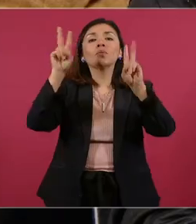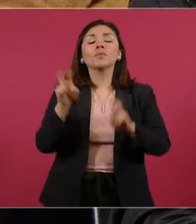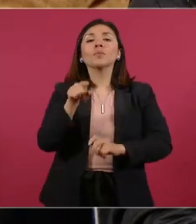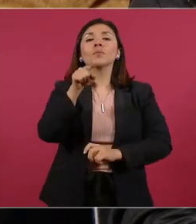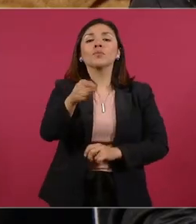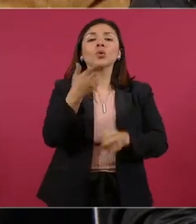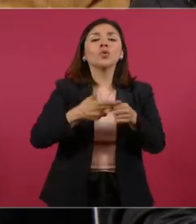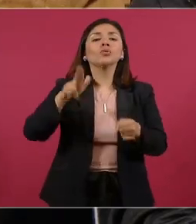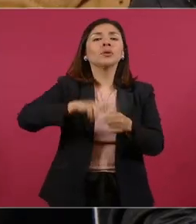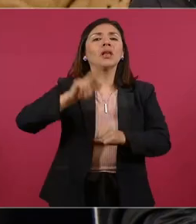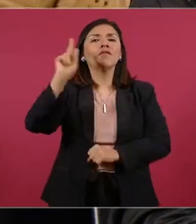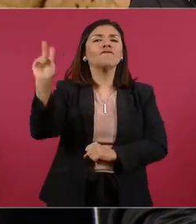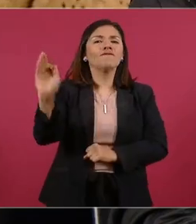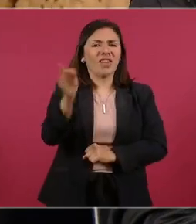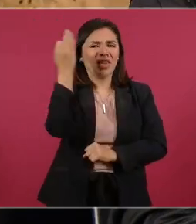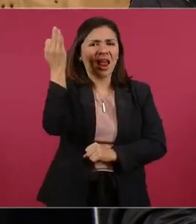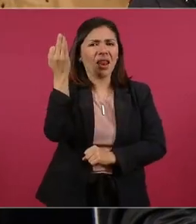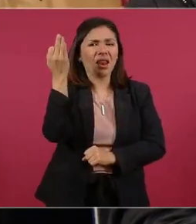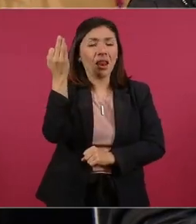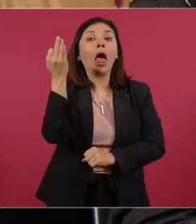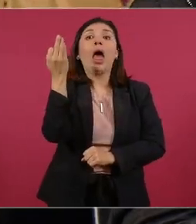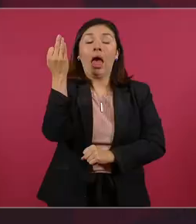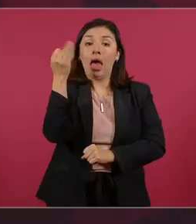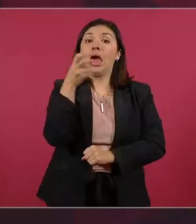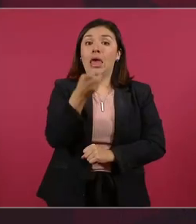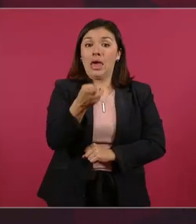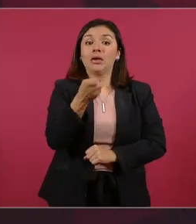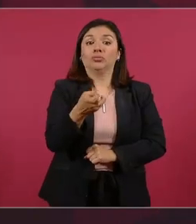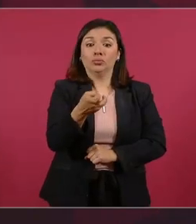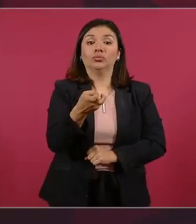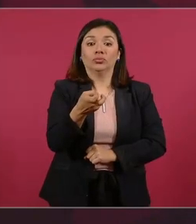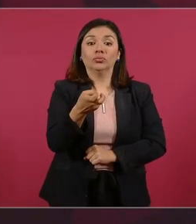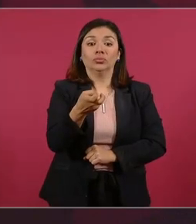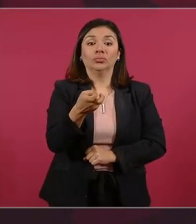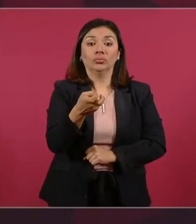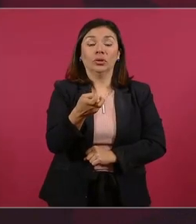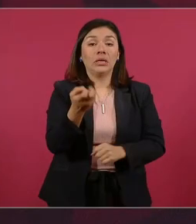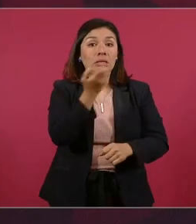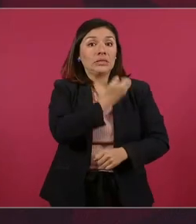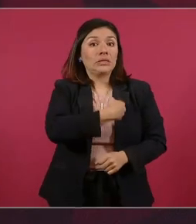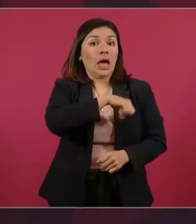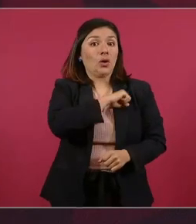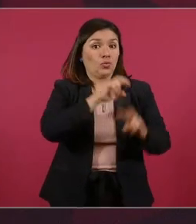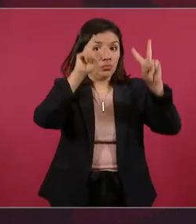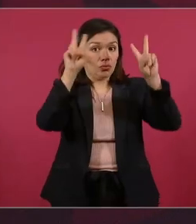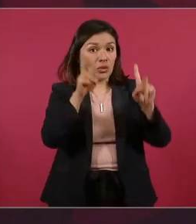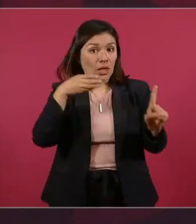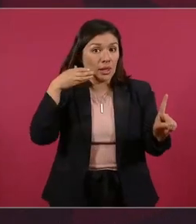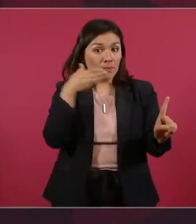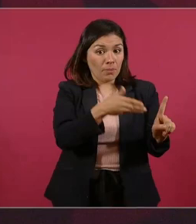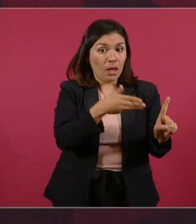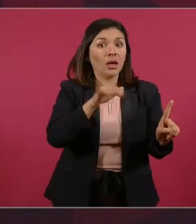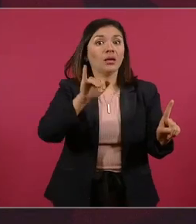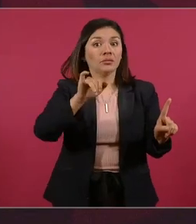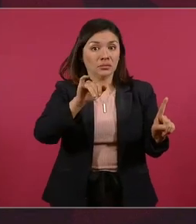los hospitales federales, que eso si corresponde a salud pública,